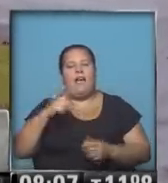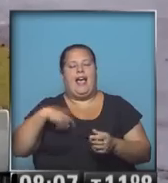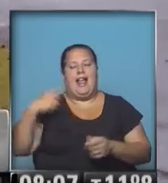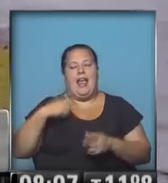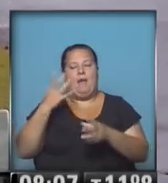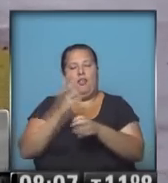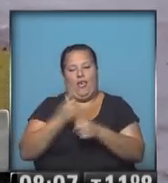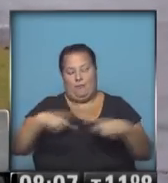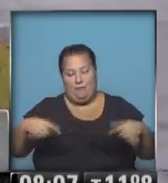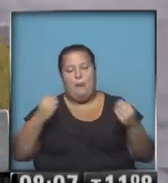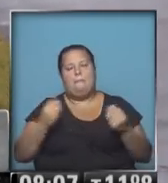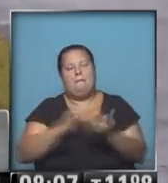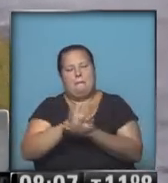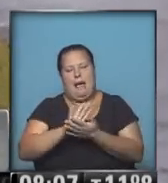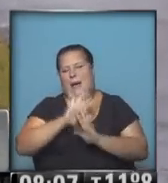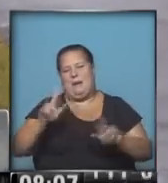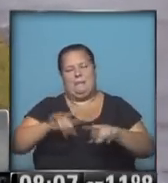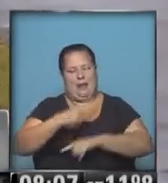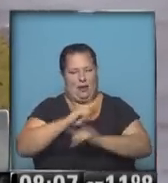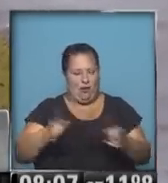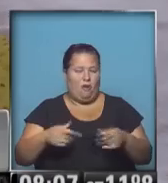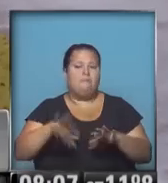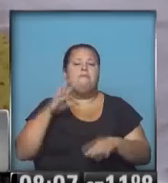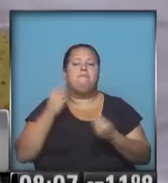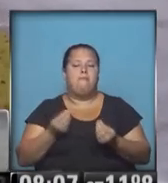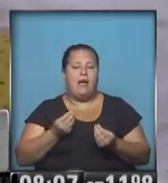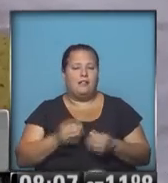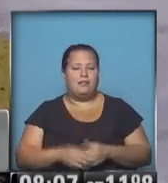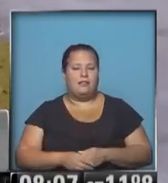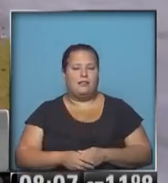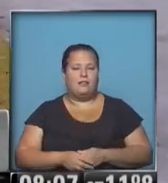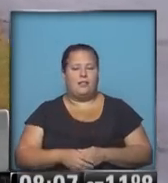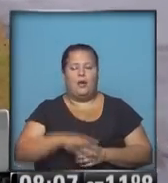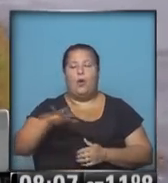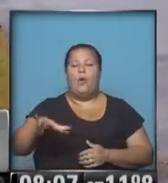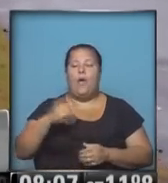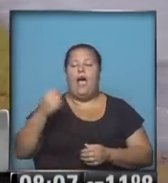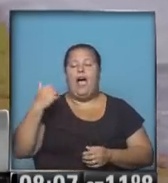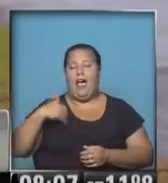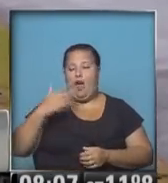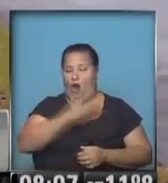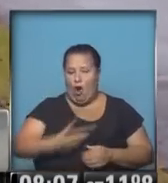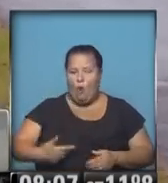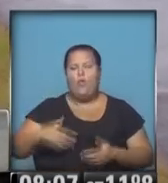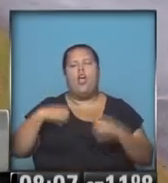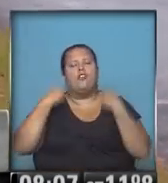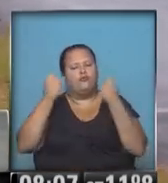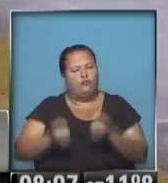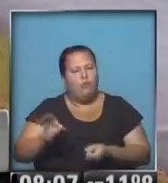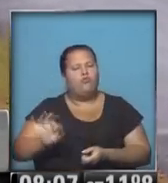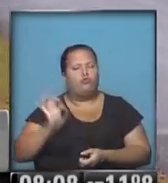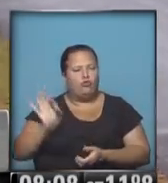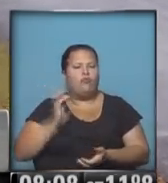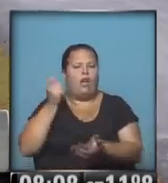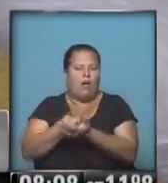del transporte para que no lleven adelante esta medida, sobre todo sobre un área en la cual el Gobierno Nacional ha hecho un enorme esfuerzo en los últimos